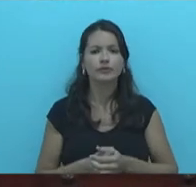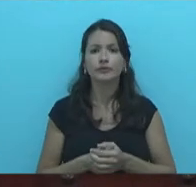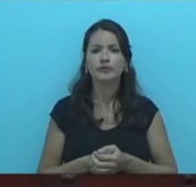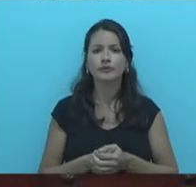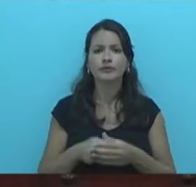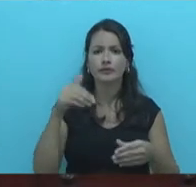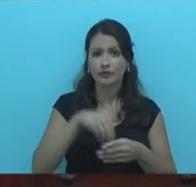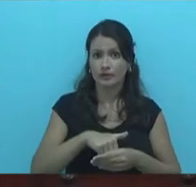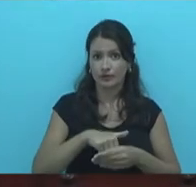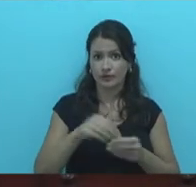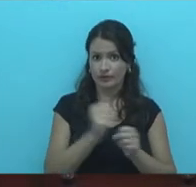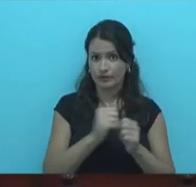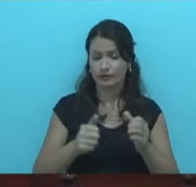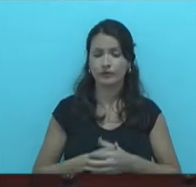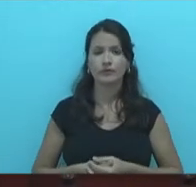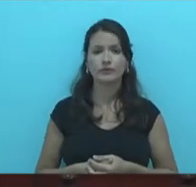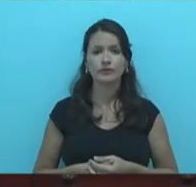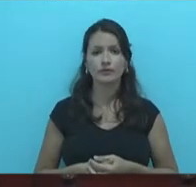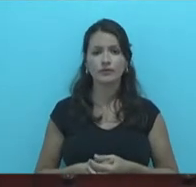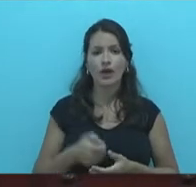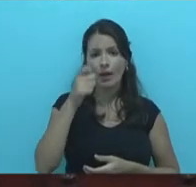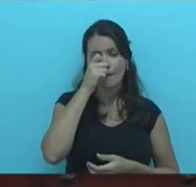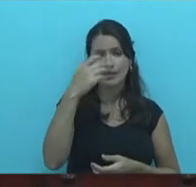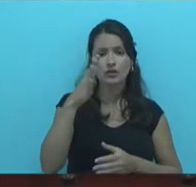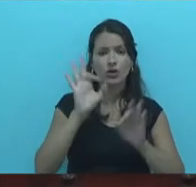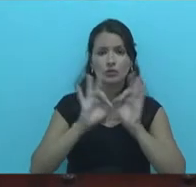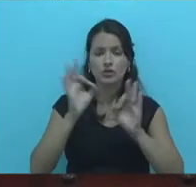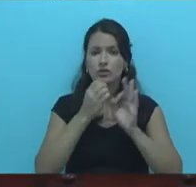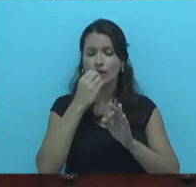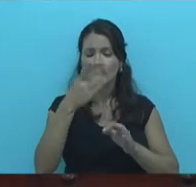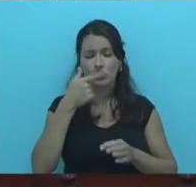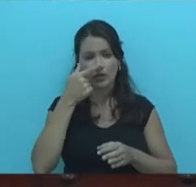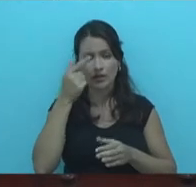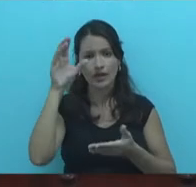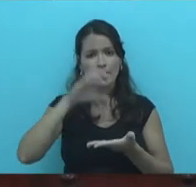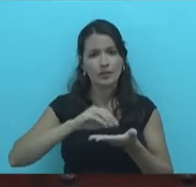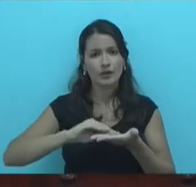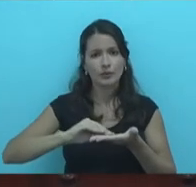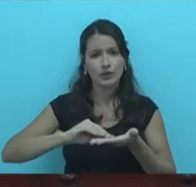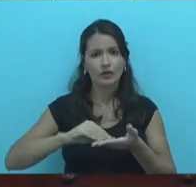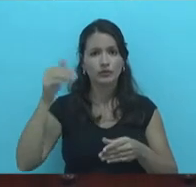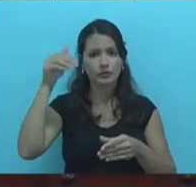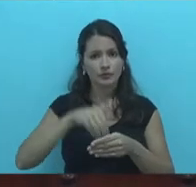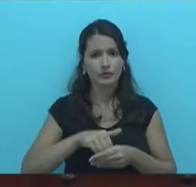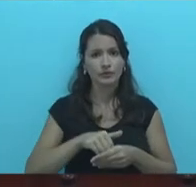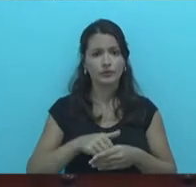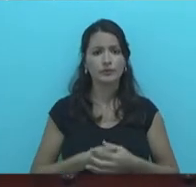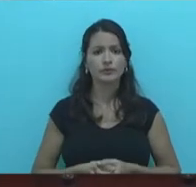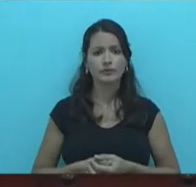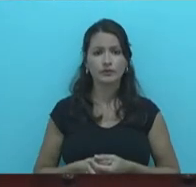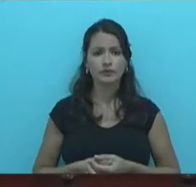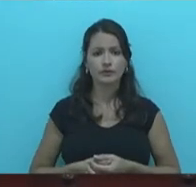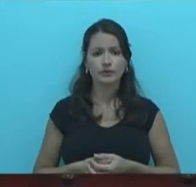votación el proyecto, aprobado. 25 proyectos de declaración de interés de esta Cámara de Diputados.